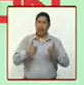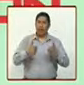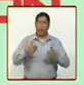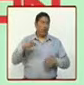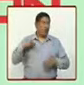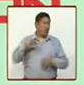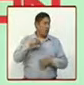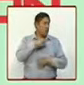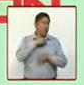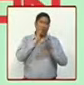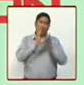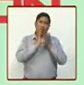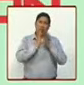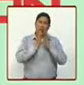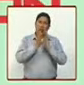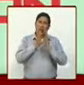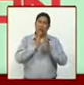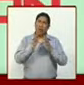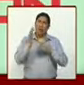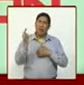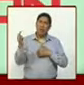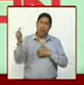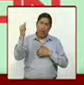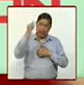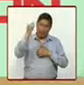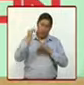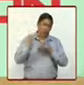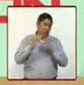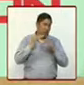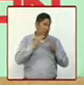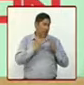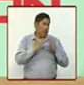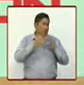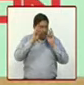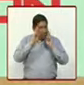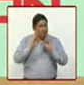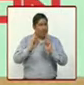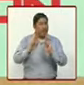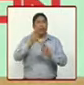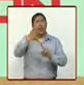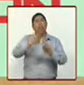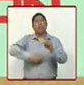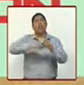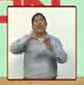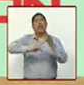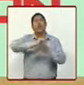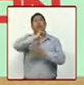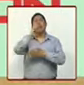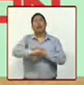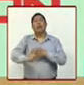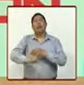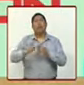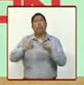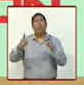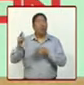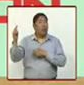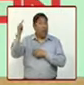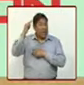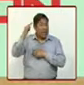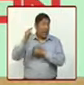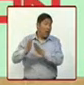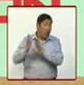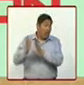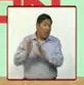Estamos conversando, pues, la ciudad del Alto, un lugar, pues, en homenaje en este mes de marzo. Sin embargo, ellos van preparándose para